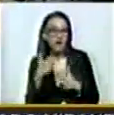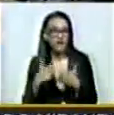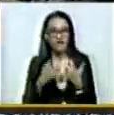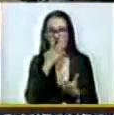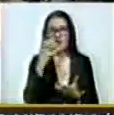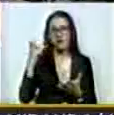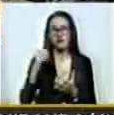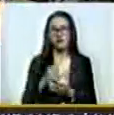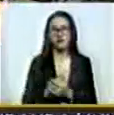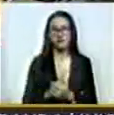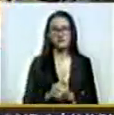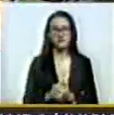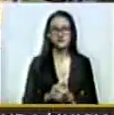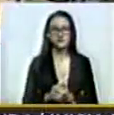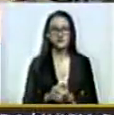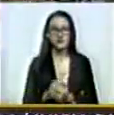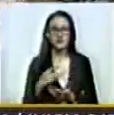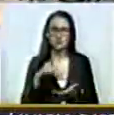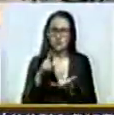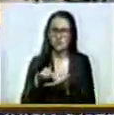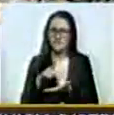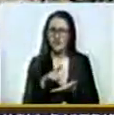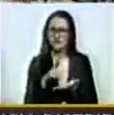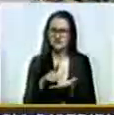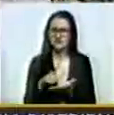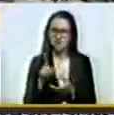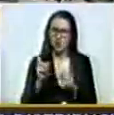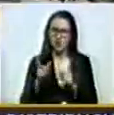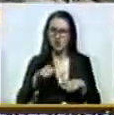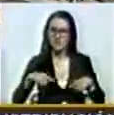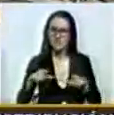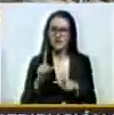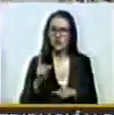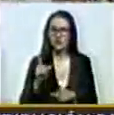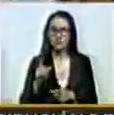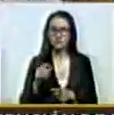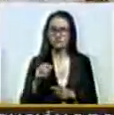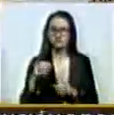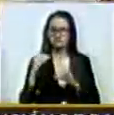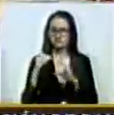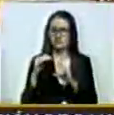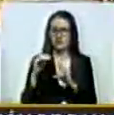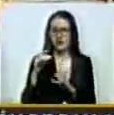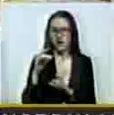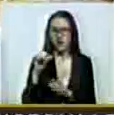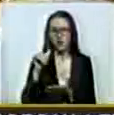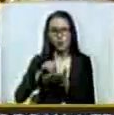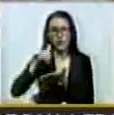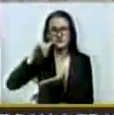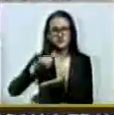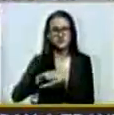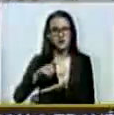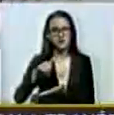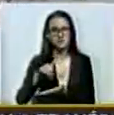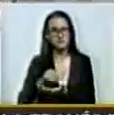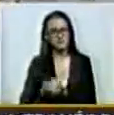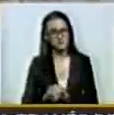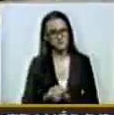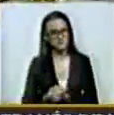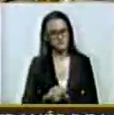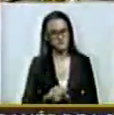Yo participo de algunos espacios llamados chats, donde seguramente algunos de ustedes también están, de las plataformas de solidaridad con